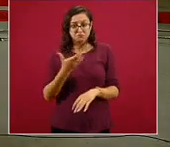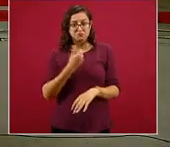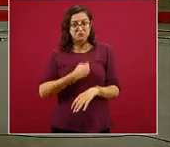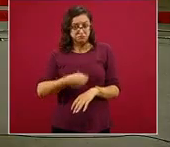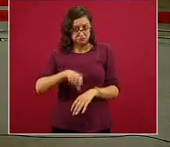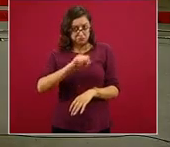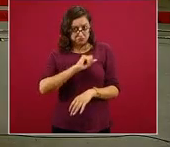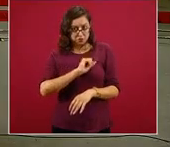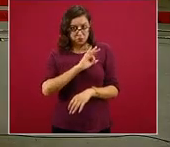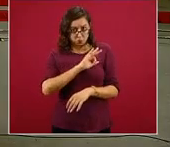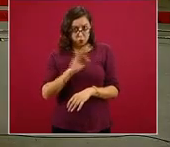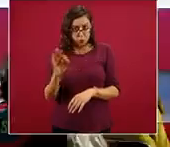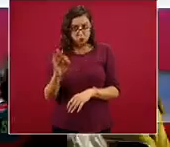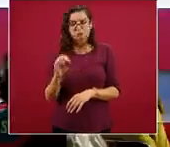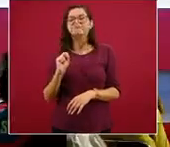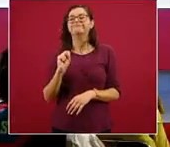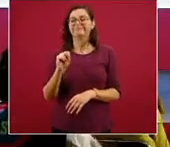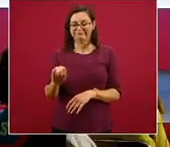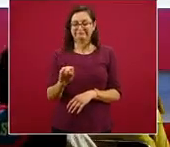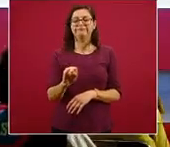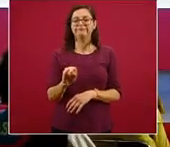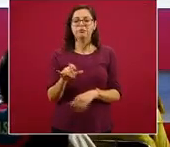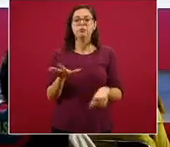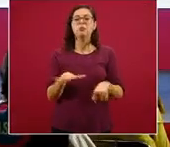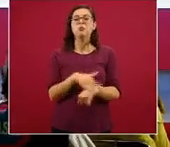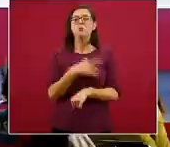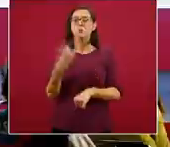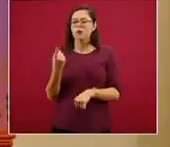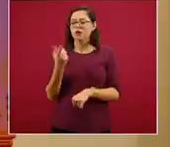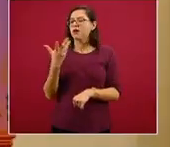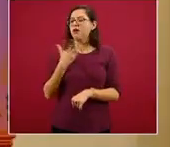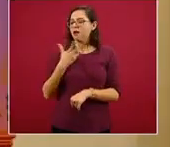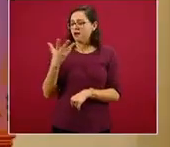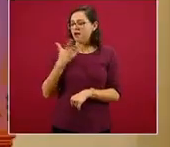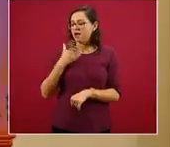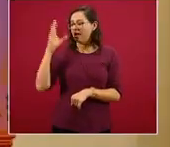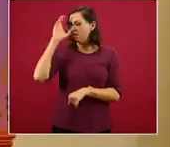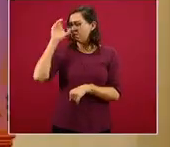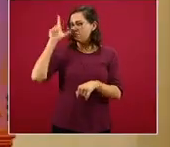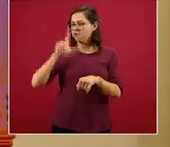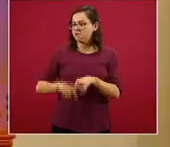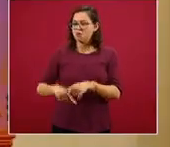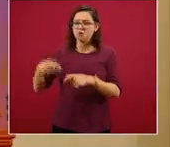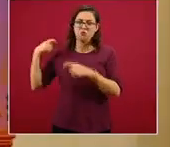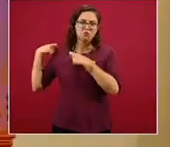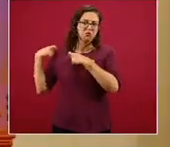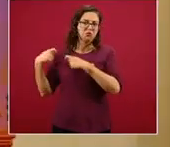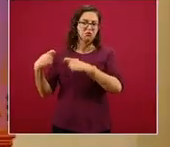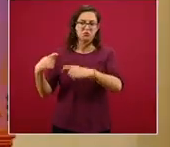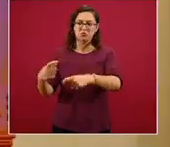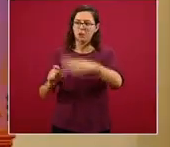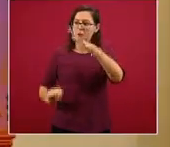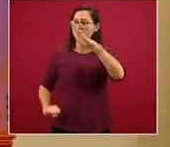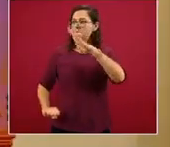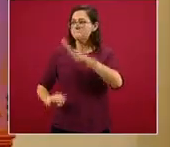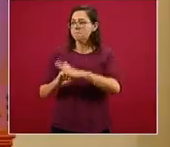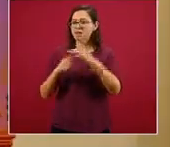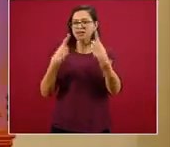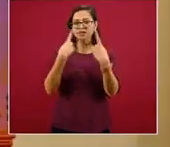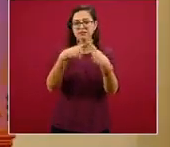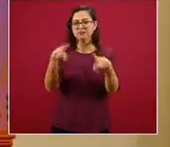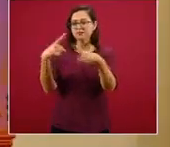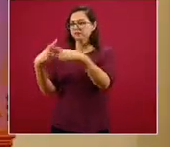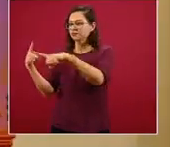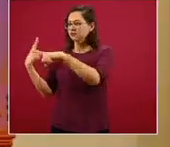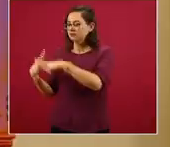es que sí podemos, porque tenemos toda la base de cultura agrícola alimentaria y de diversidad biológica